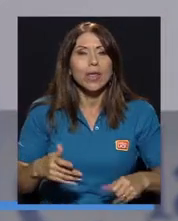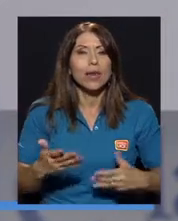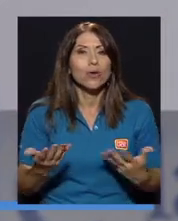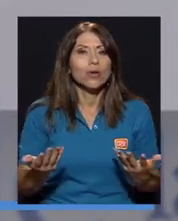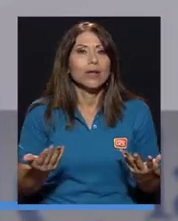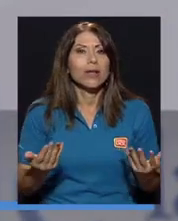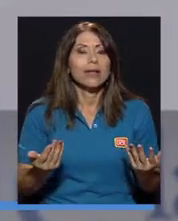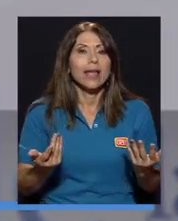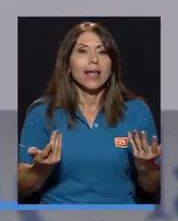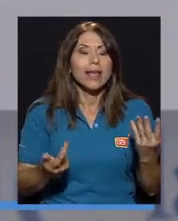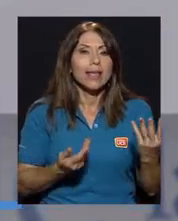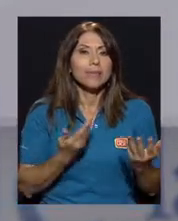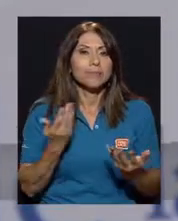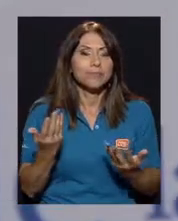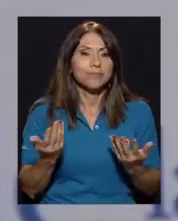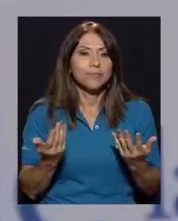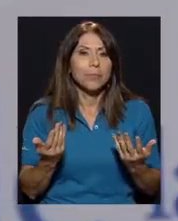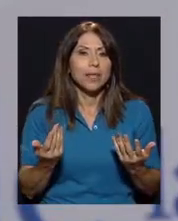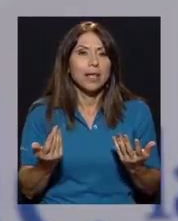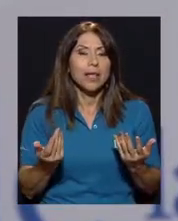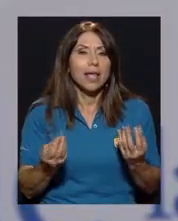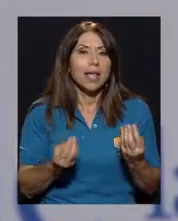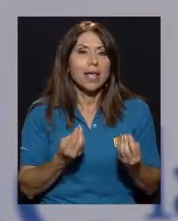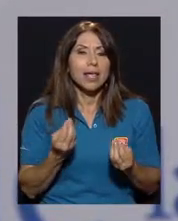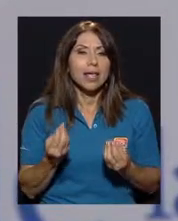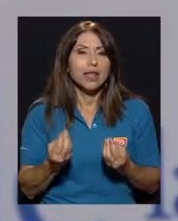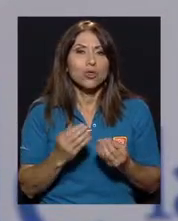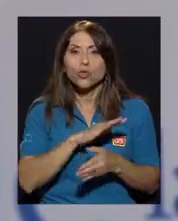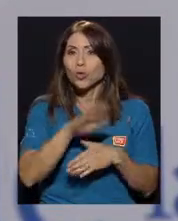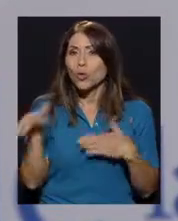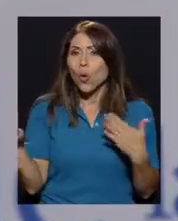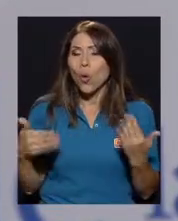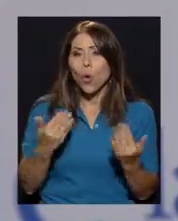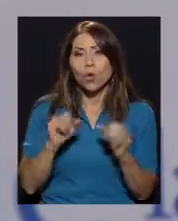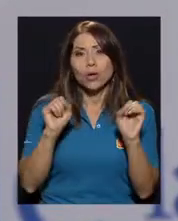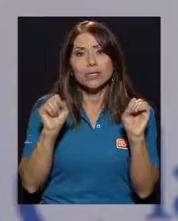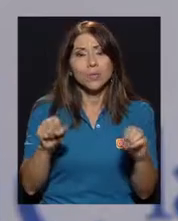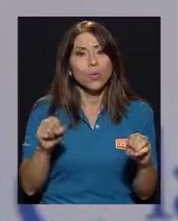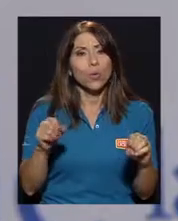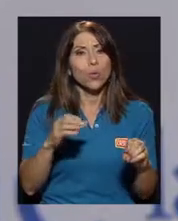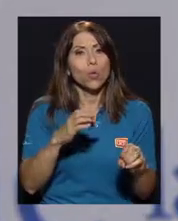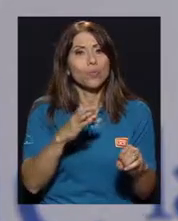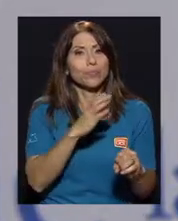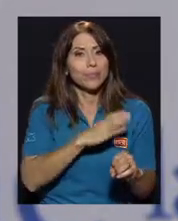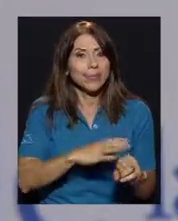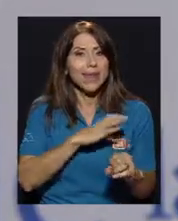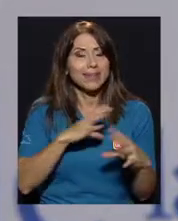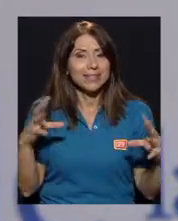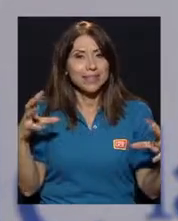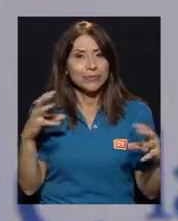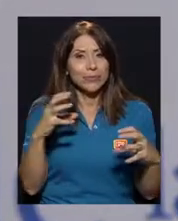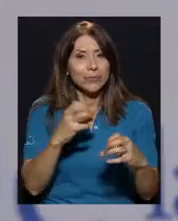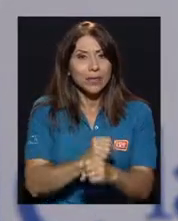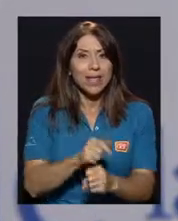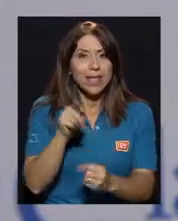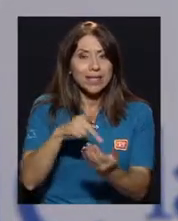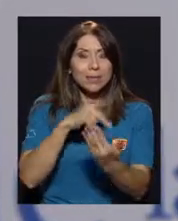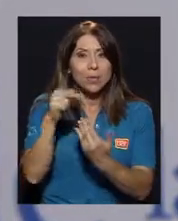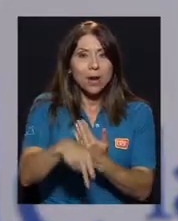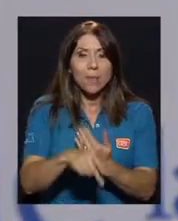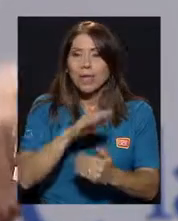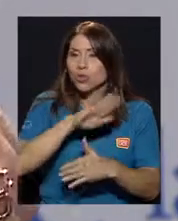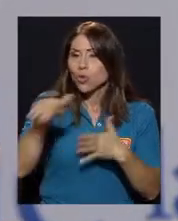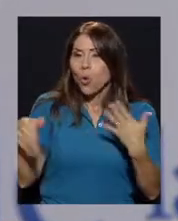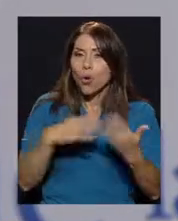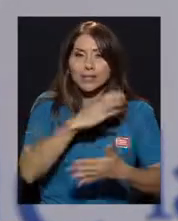trasladar o mejor dicho cópil compilar en esa producción audiovisual fueron tomados en cuenta